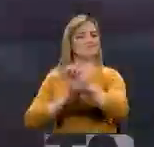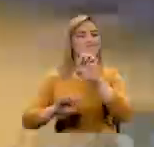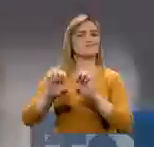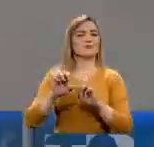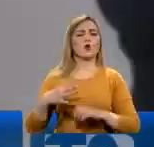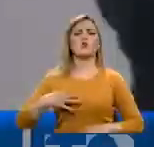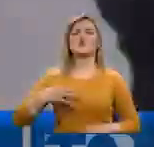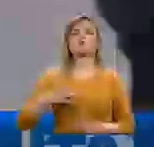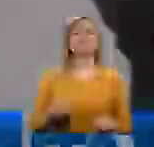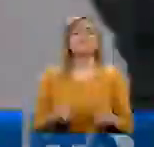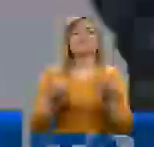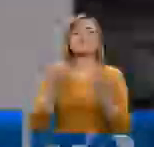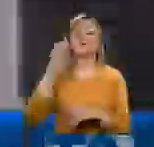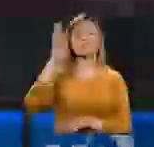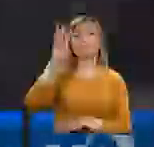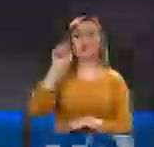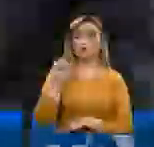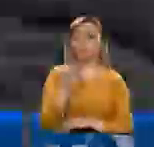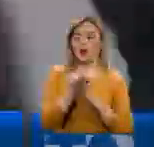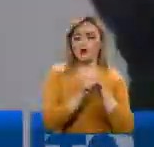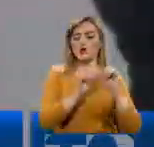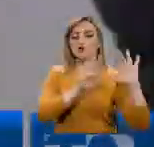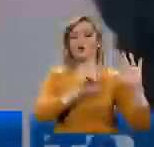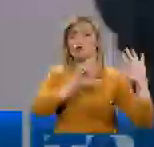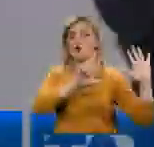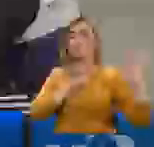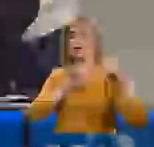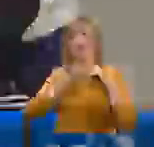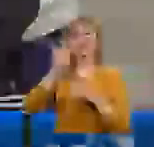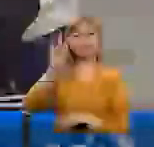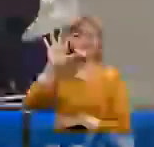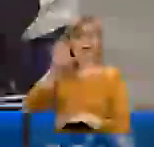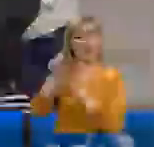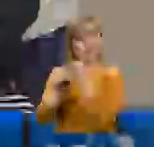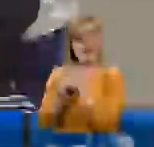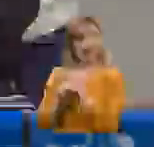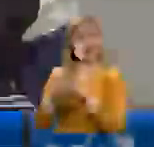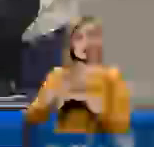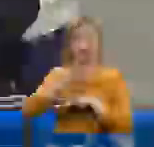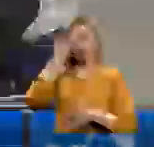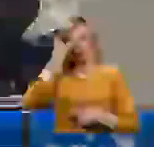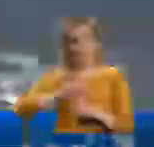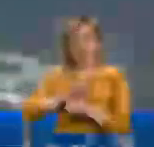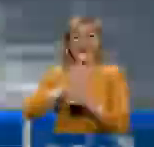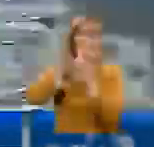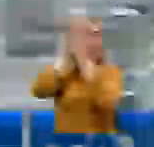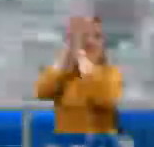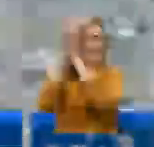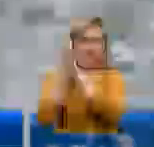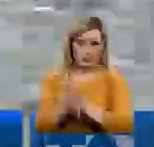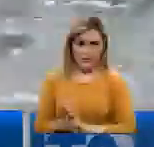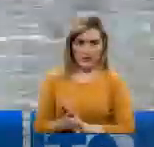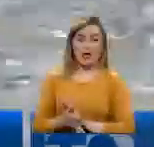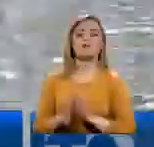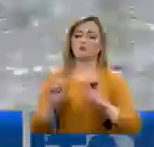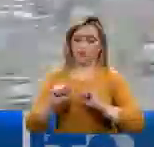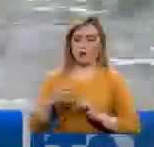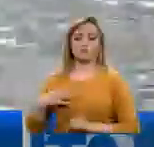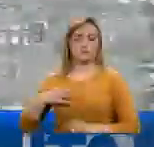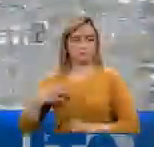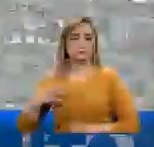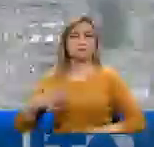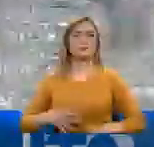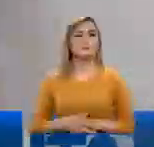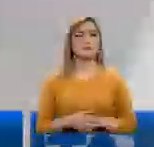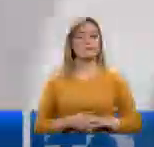suman 6.000, deberán tener entre 18 y 75 años y no haber contraído coronavirus. En esta fase de ensayo se aplicará de